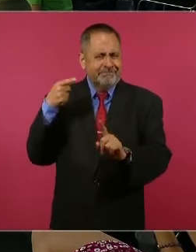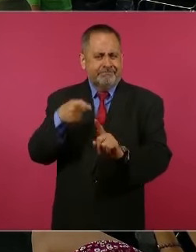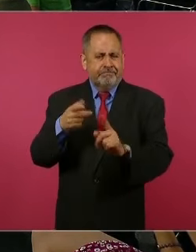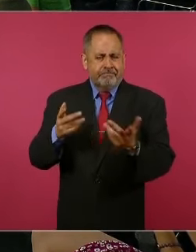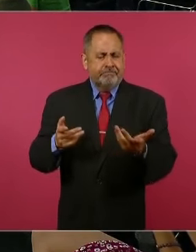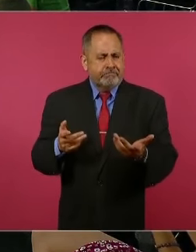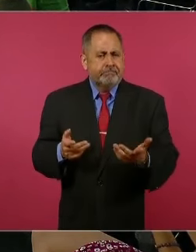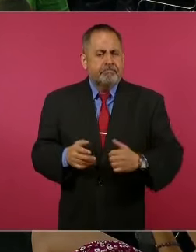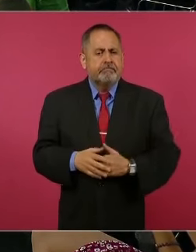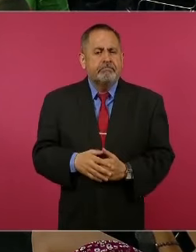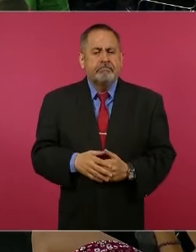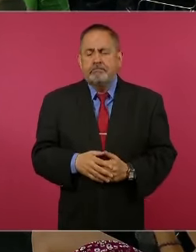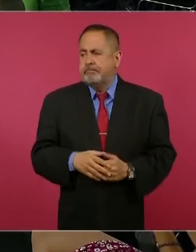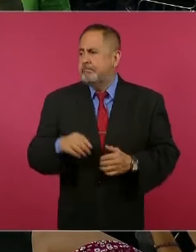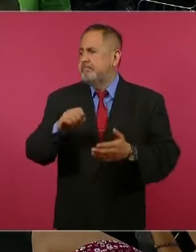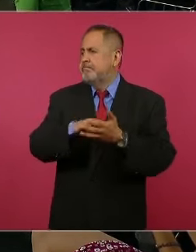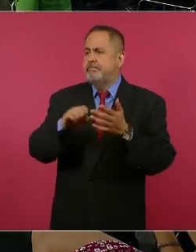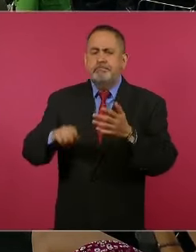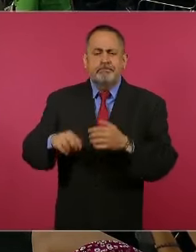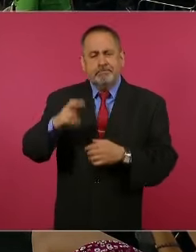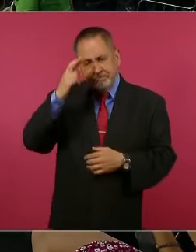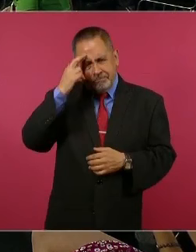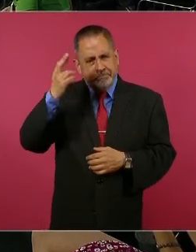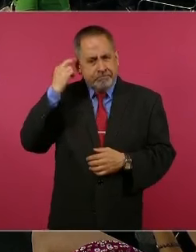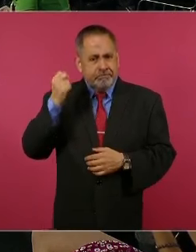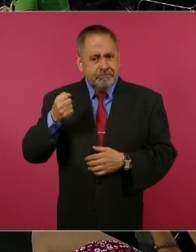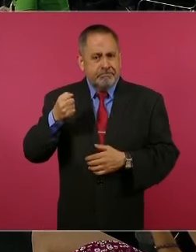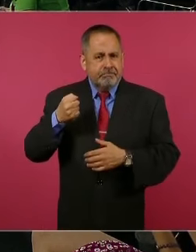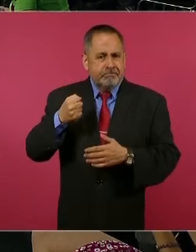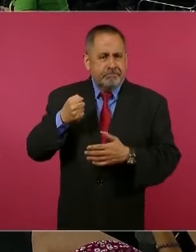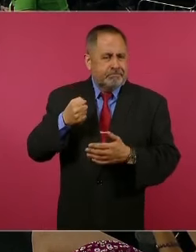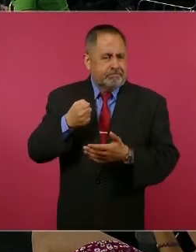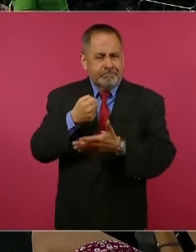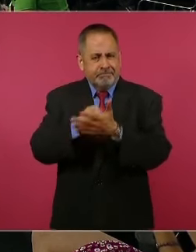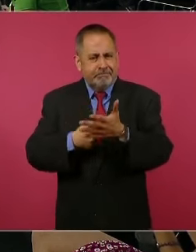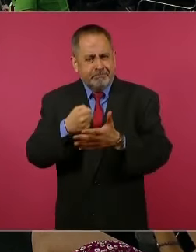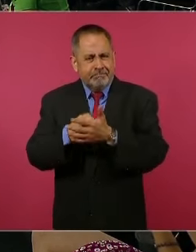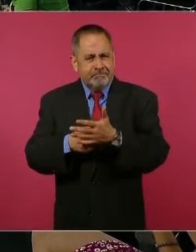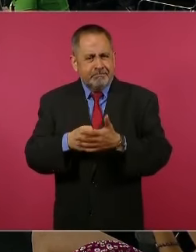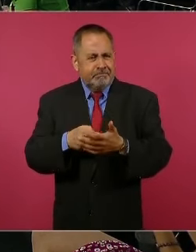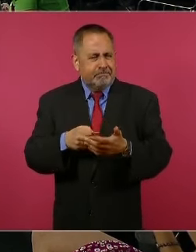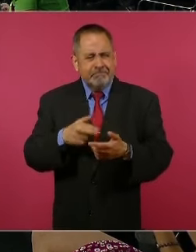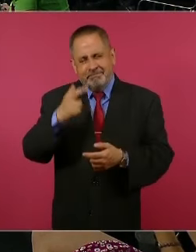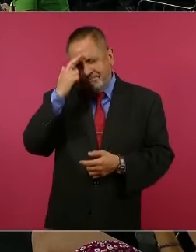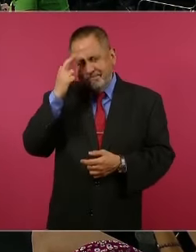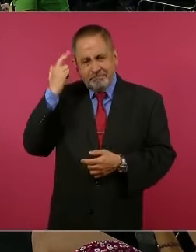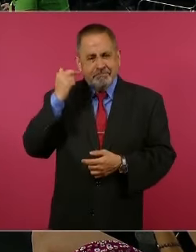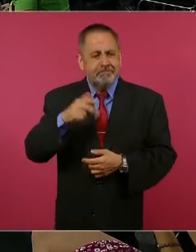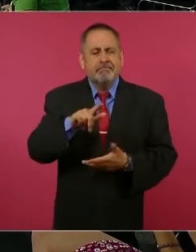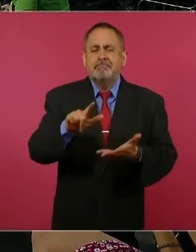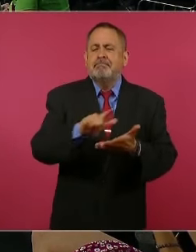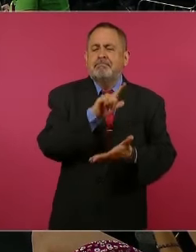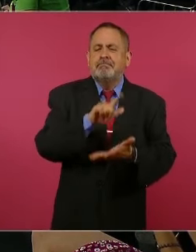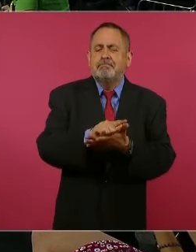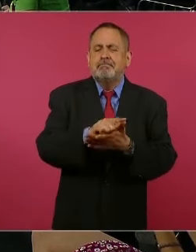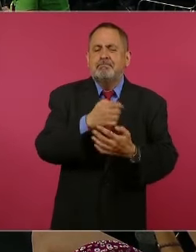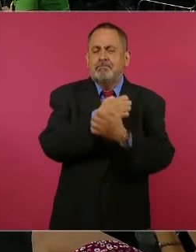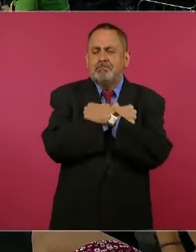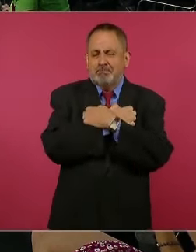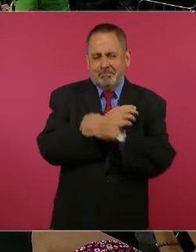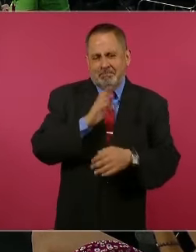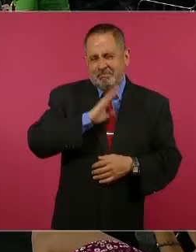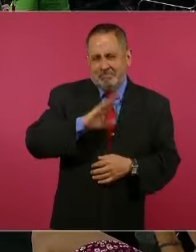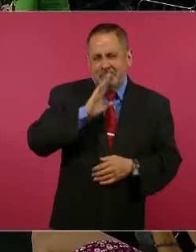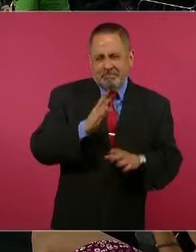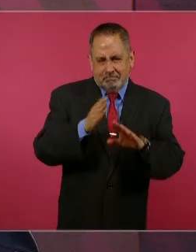represión por el movimiento contra la mal llamada reforma educativa tiene